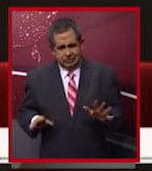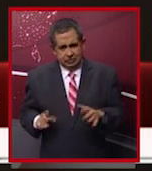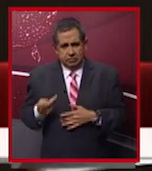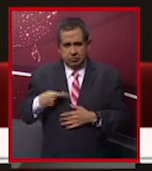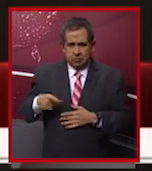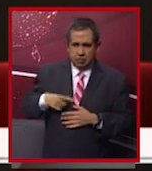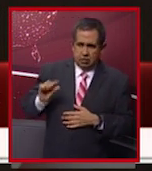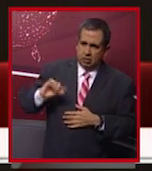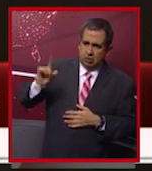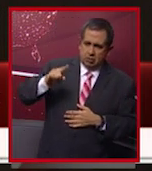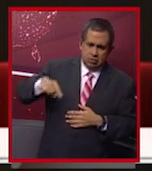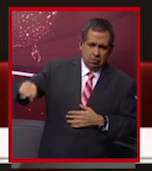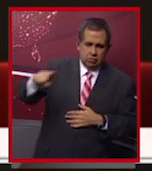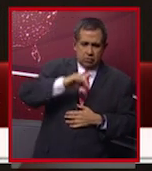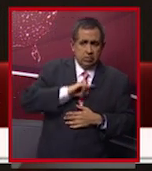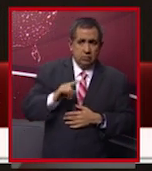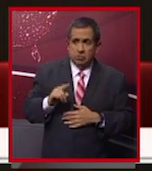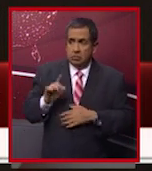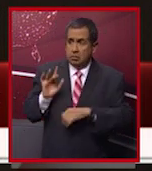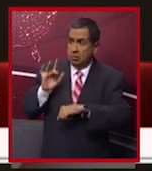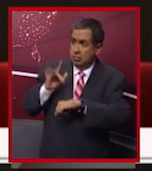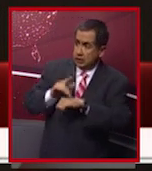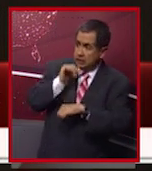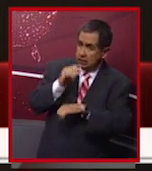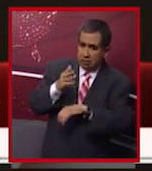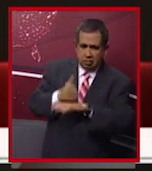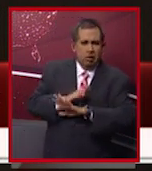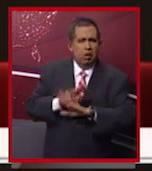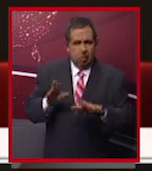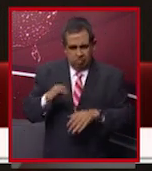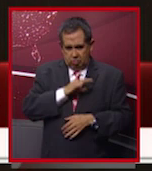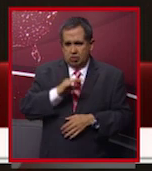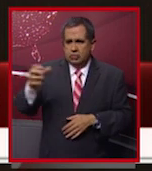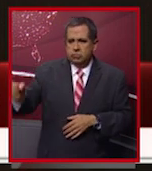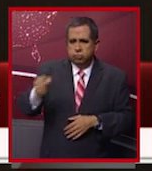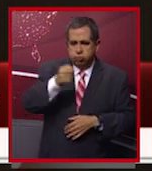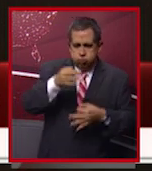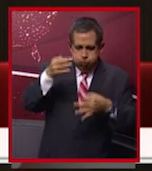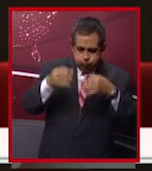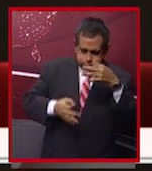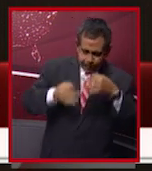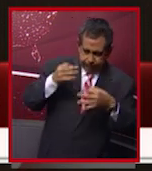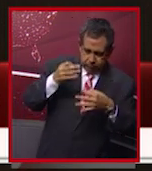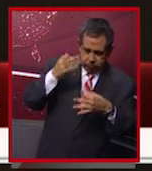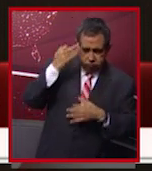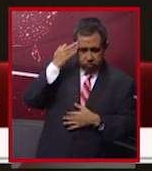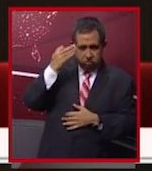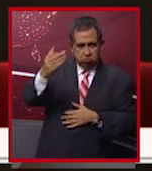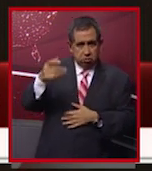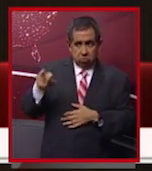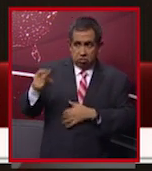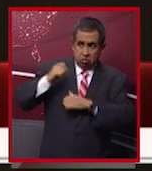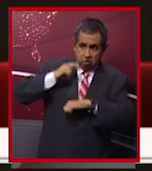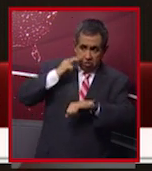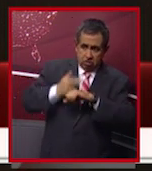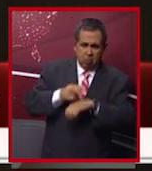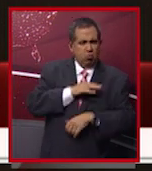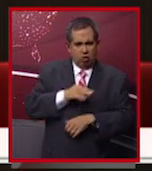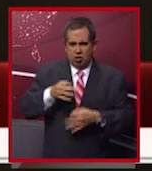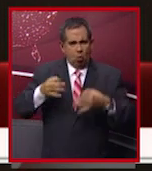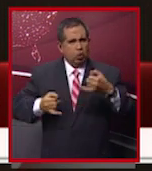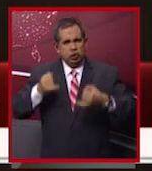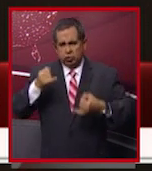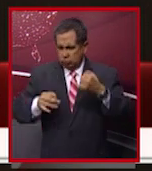servidores públicos que gocen de inmunidad podrán ser juzgados durante el tiempo que dure su encargo que le otorgue dicho